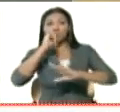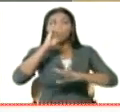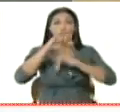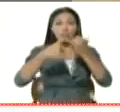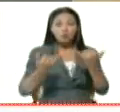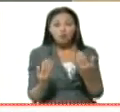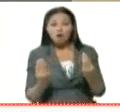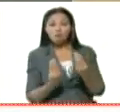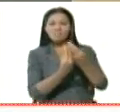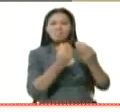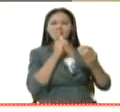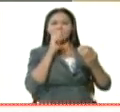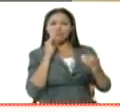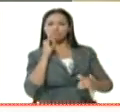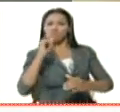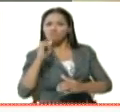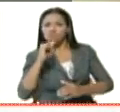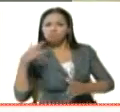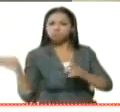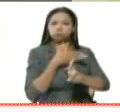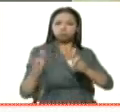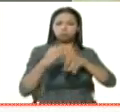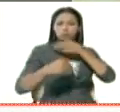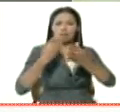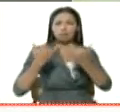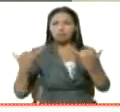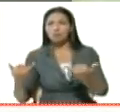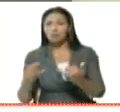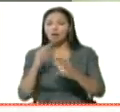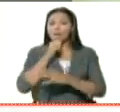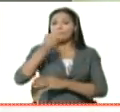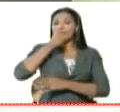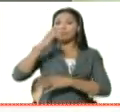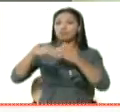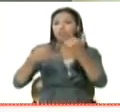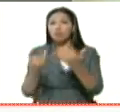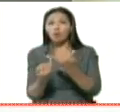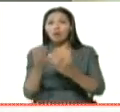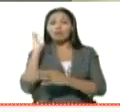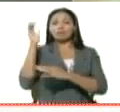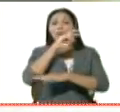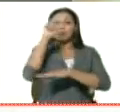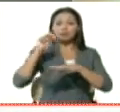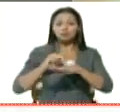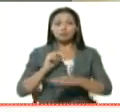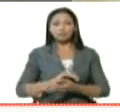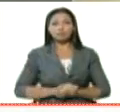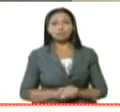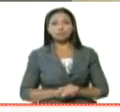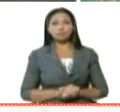serán acompañadas las denuncias de agresión realizadas por periodistas en la Asamblea Nacional.